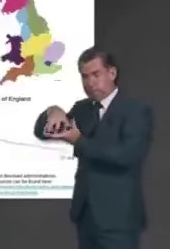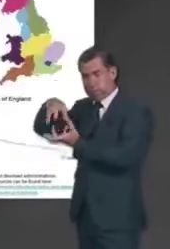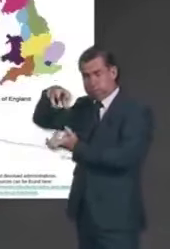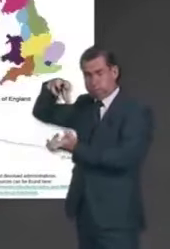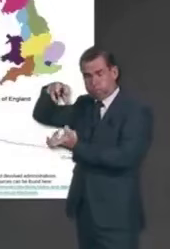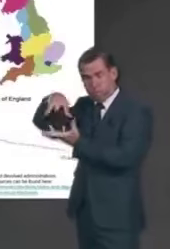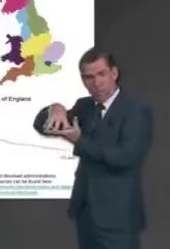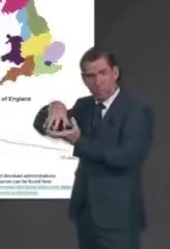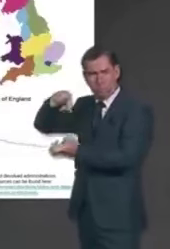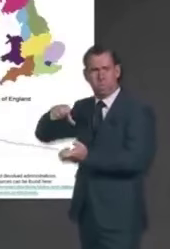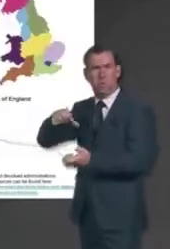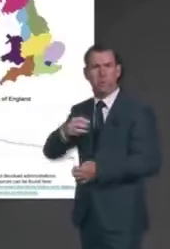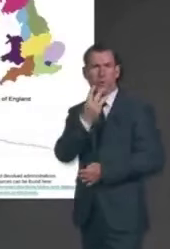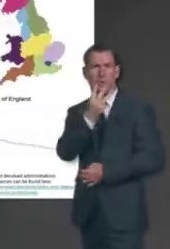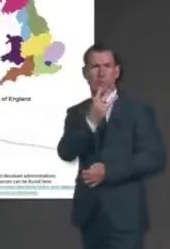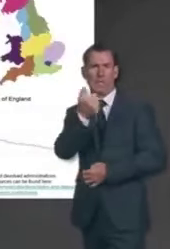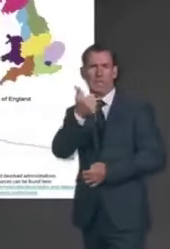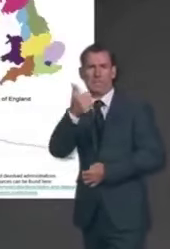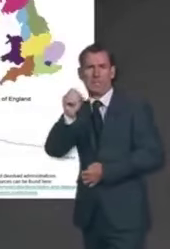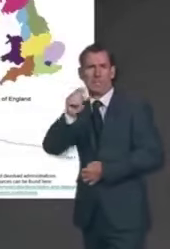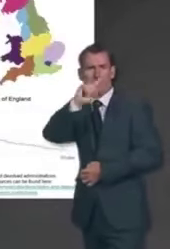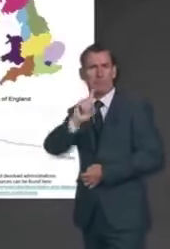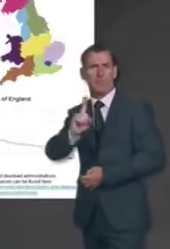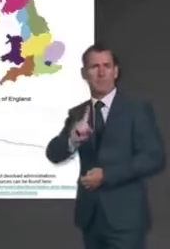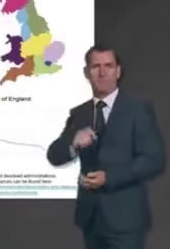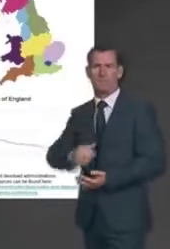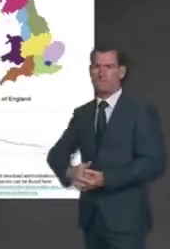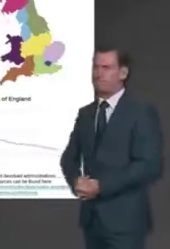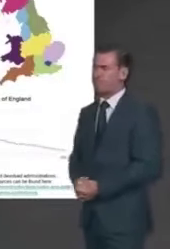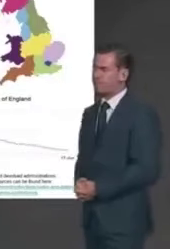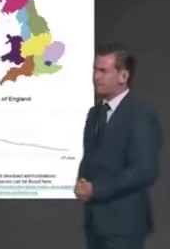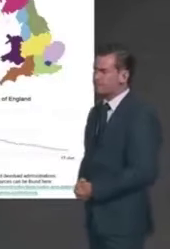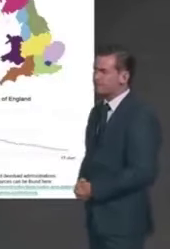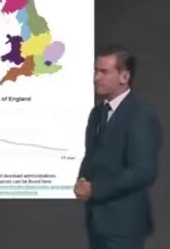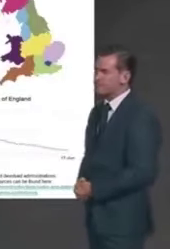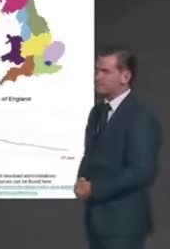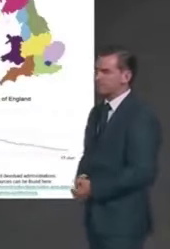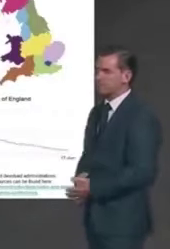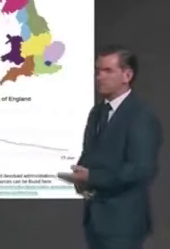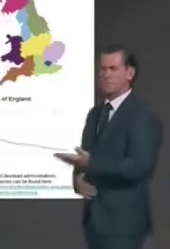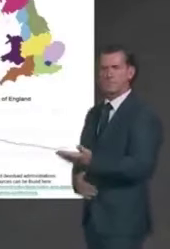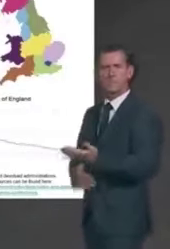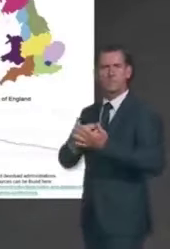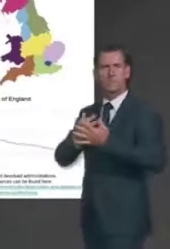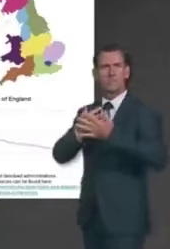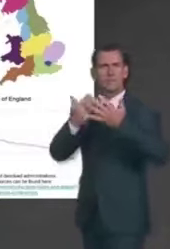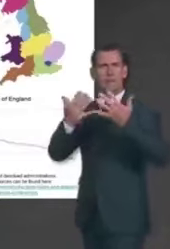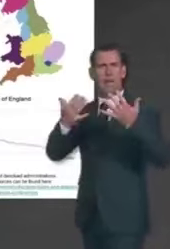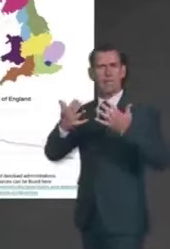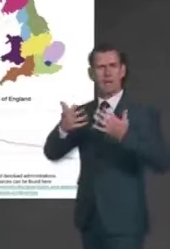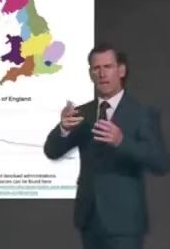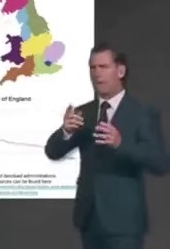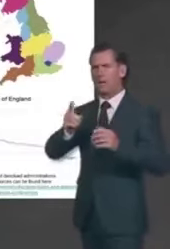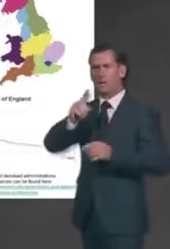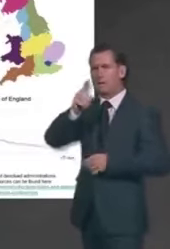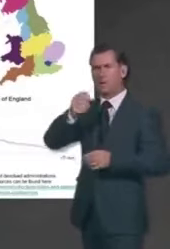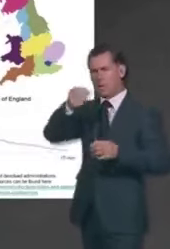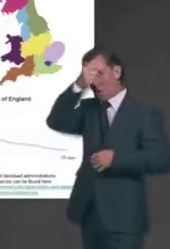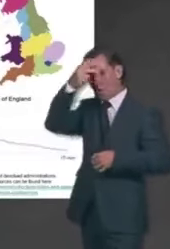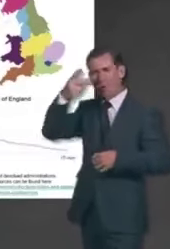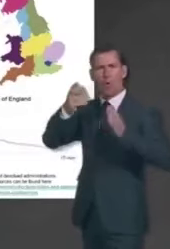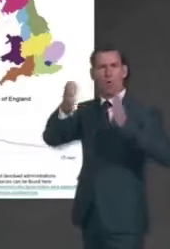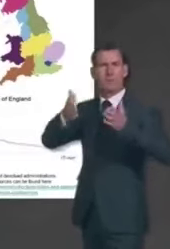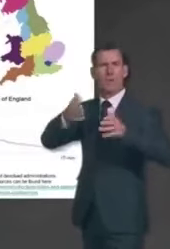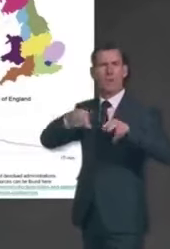la dirección de cada ubicación una dirección de correo electrónico del gerente o punto de contacto para cada ubicación un número de teléfono del